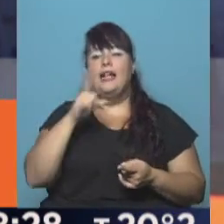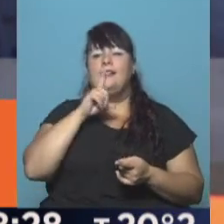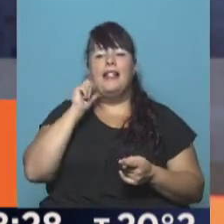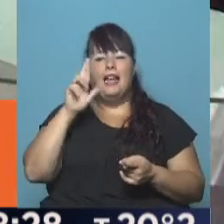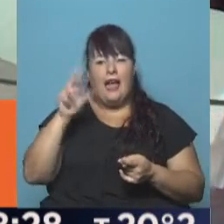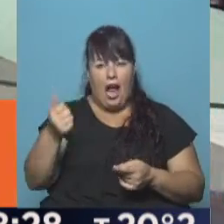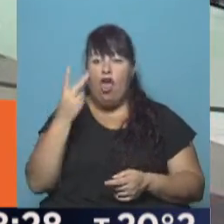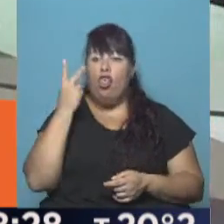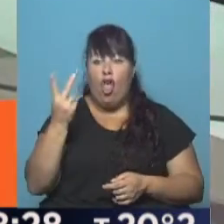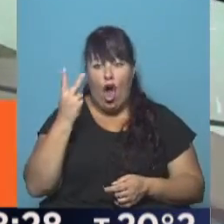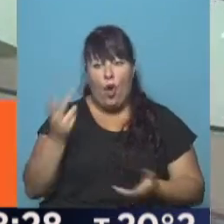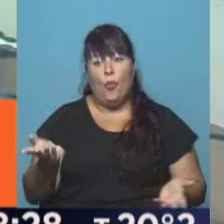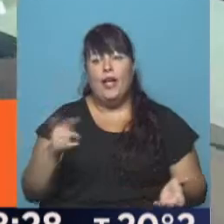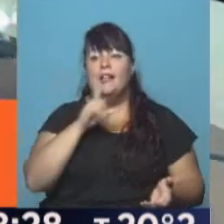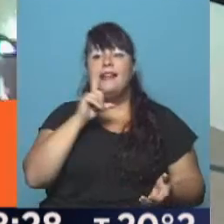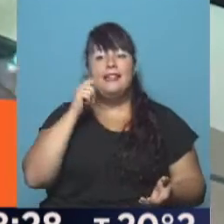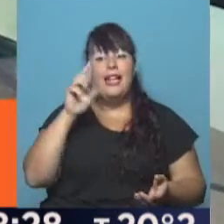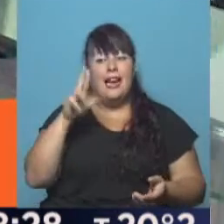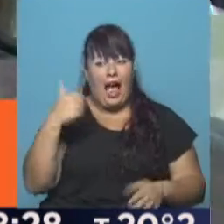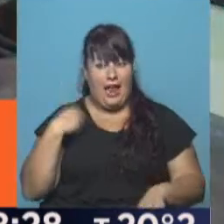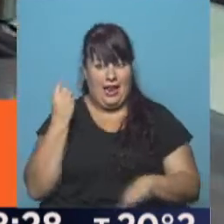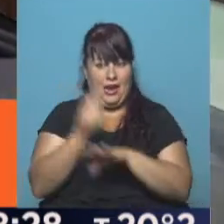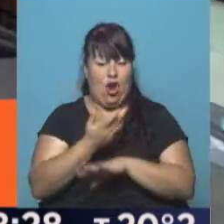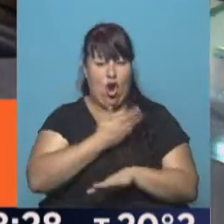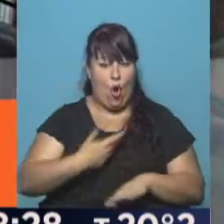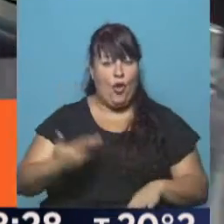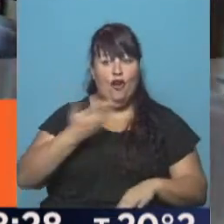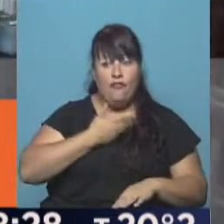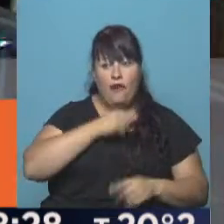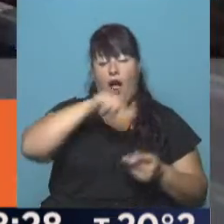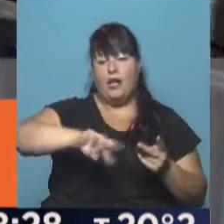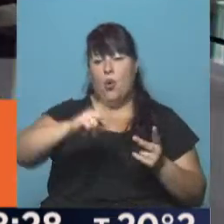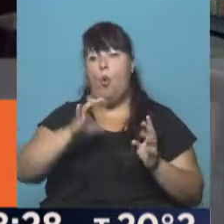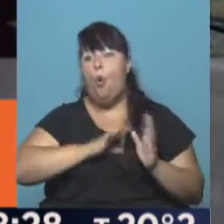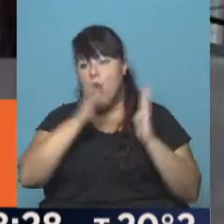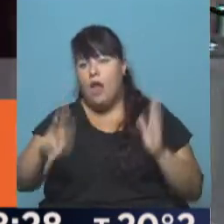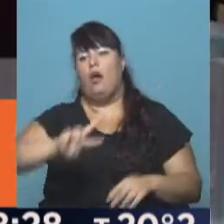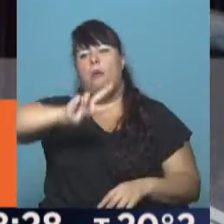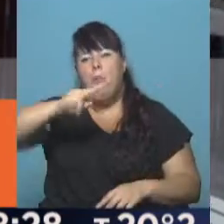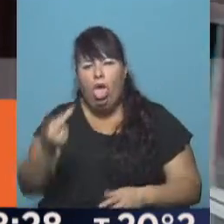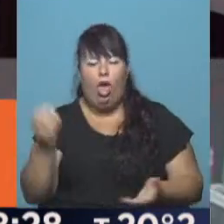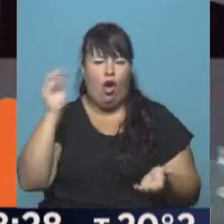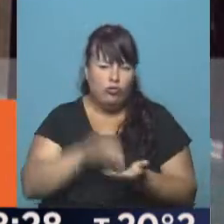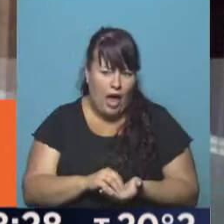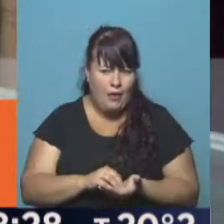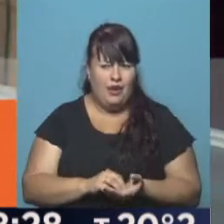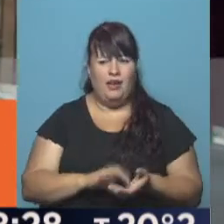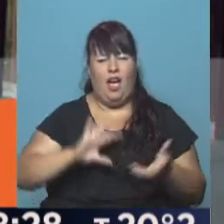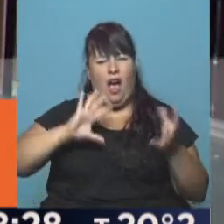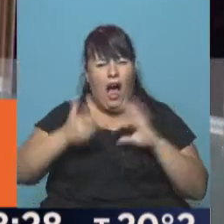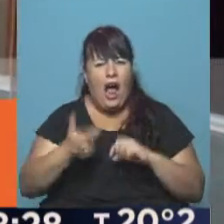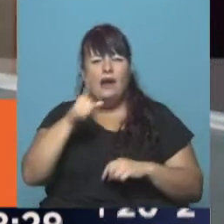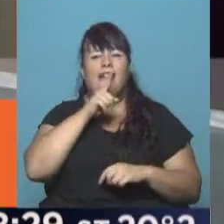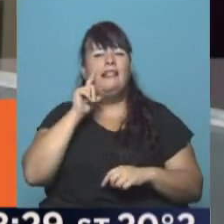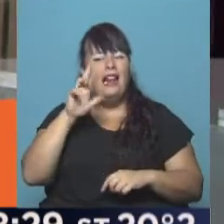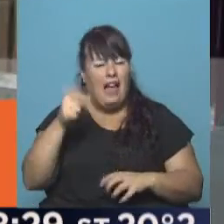en dos oportunidades tilcara cuando asumimos el gobierno en febrero y ahora al año nuevamente y el daño de tilcara